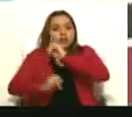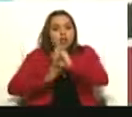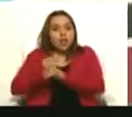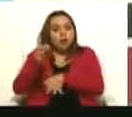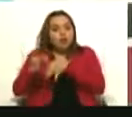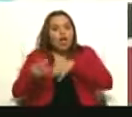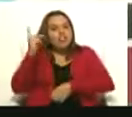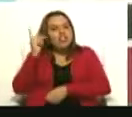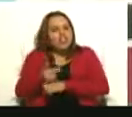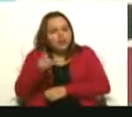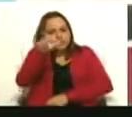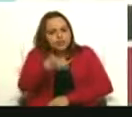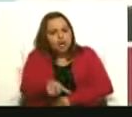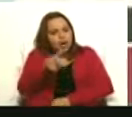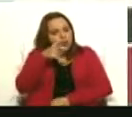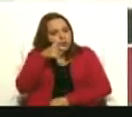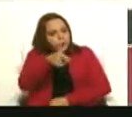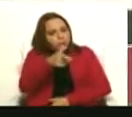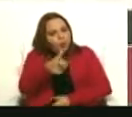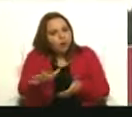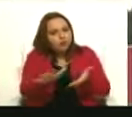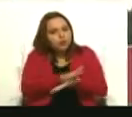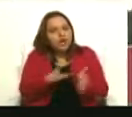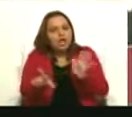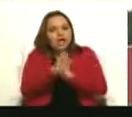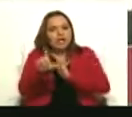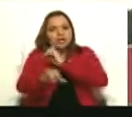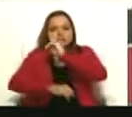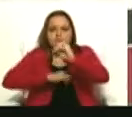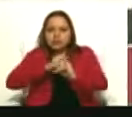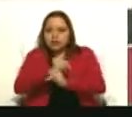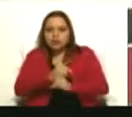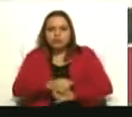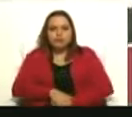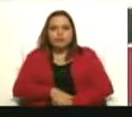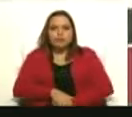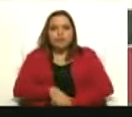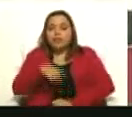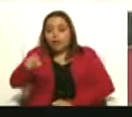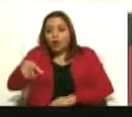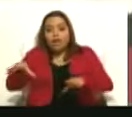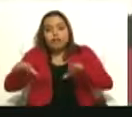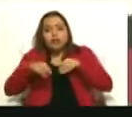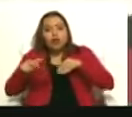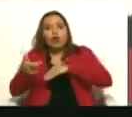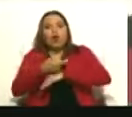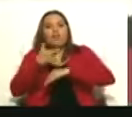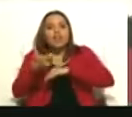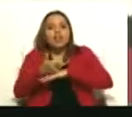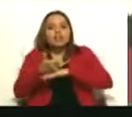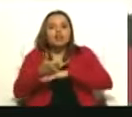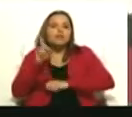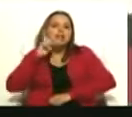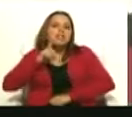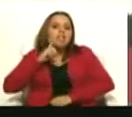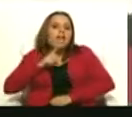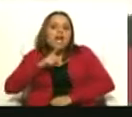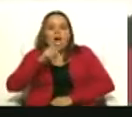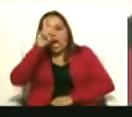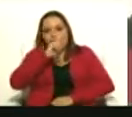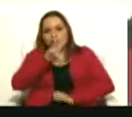velador, el custodio de la legalidad internacional, y fue uno de los que reconoció el gobierno de facto en Venezuela en el